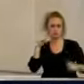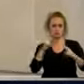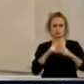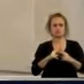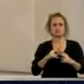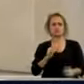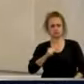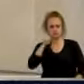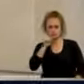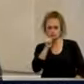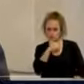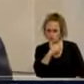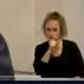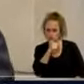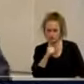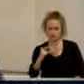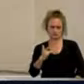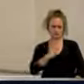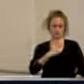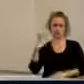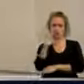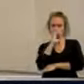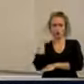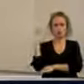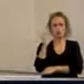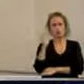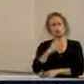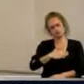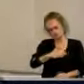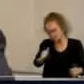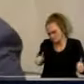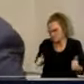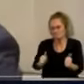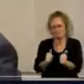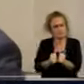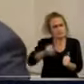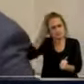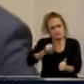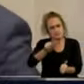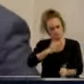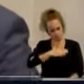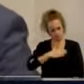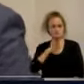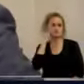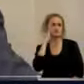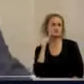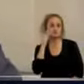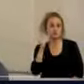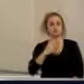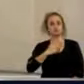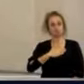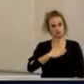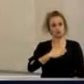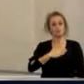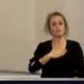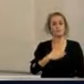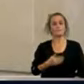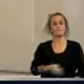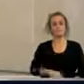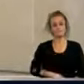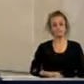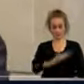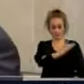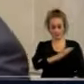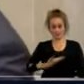dolor y el sufrimiento de un pueblo que ha acompañado durante toda mi existencia como yo la conozco y por eso el presidente toma